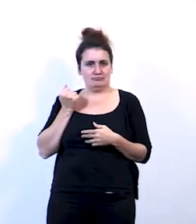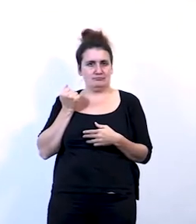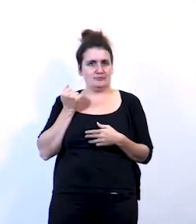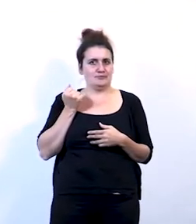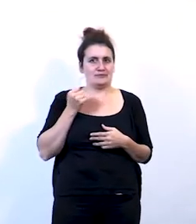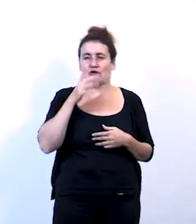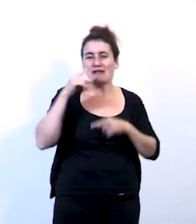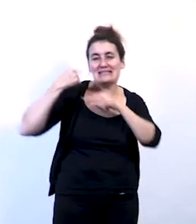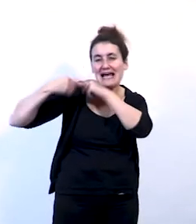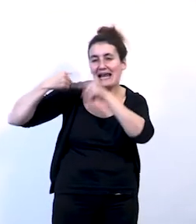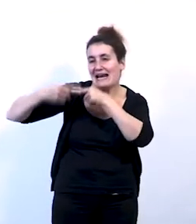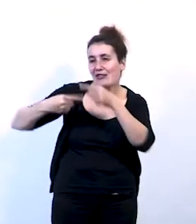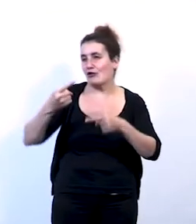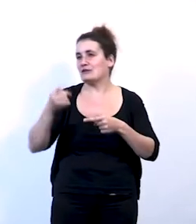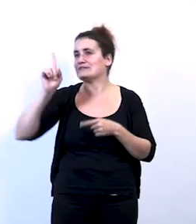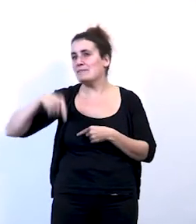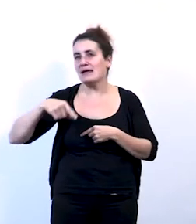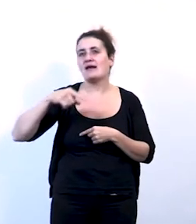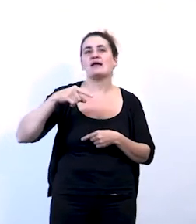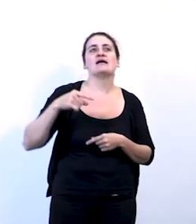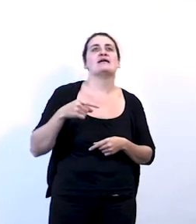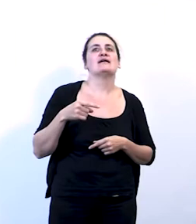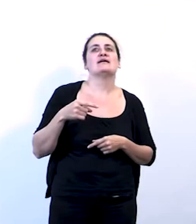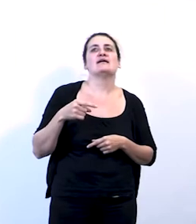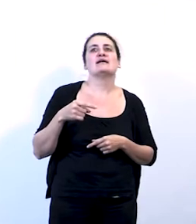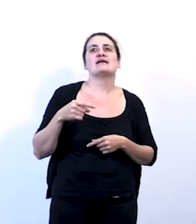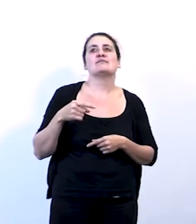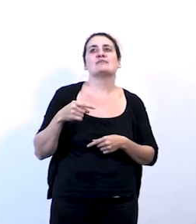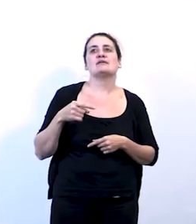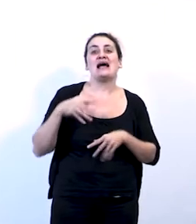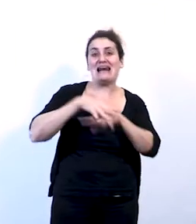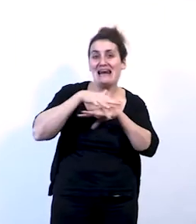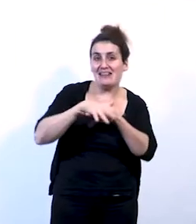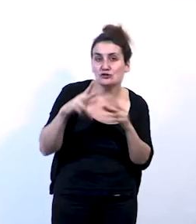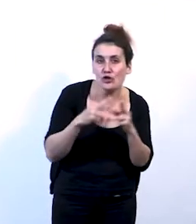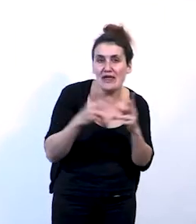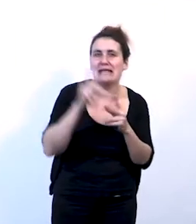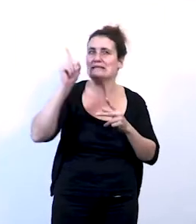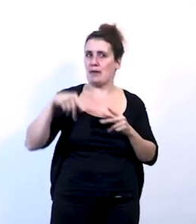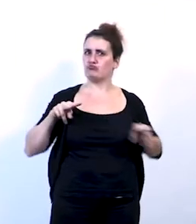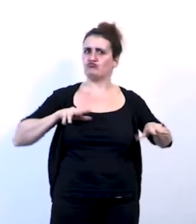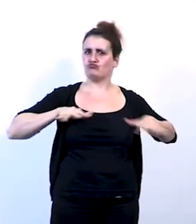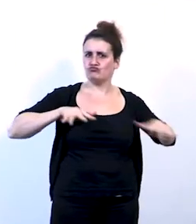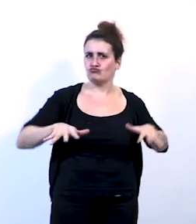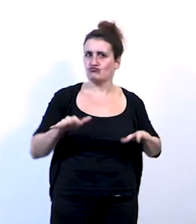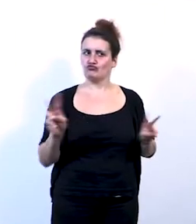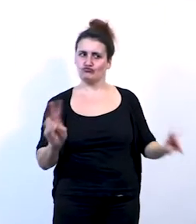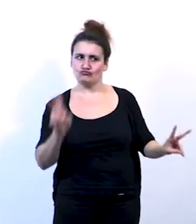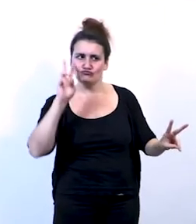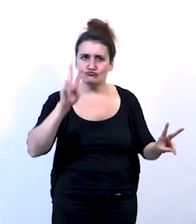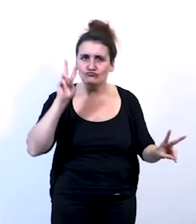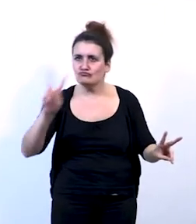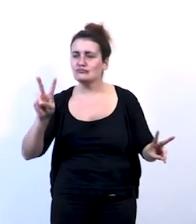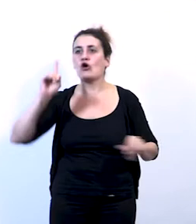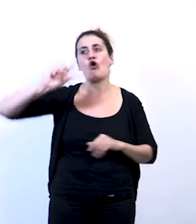son generaciones también en las que con las redes sociales también están activas, otras que